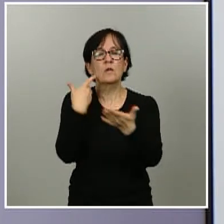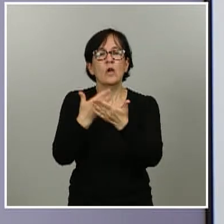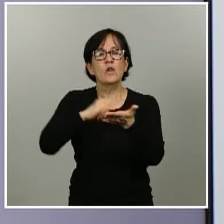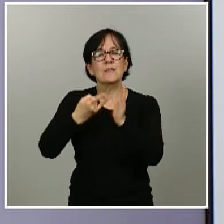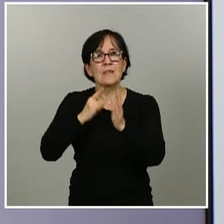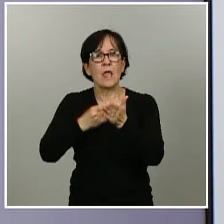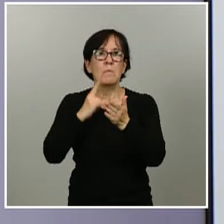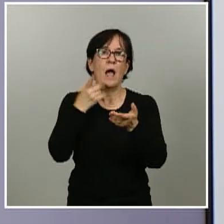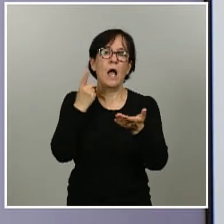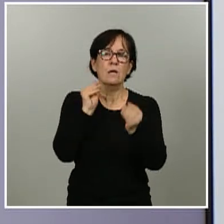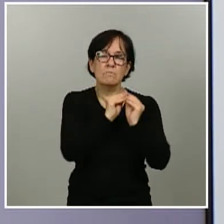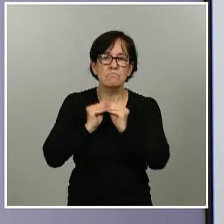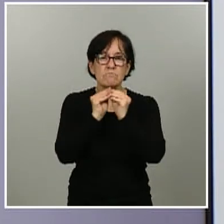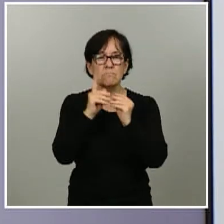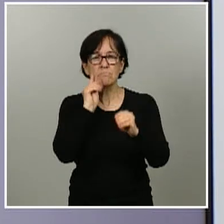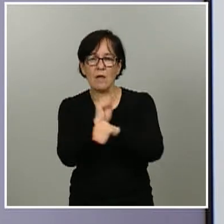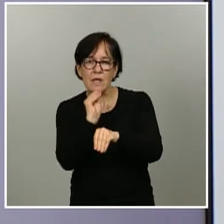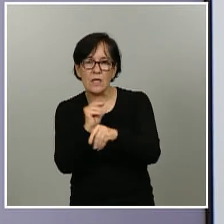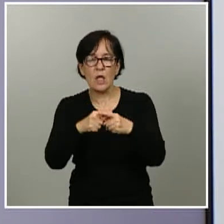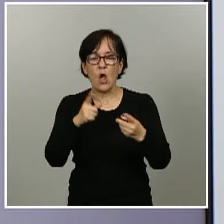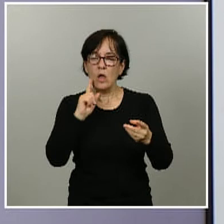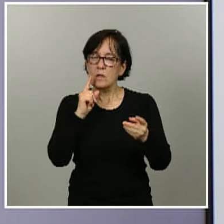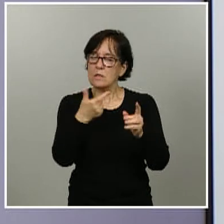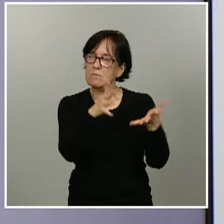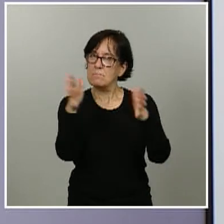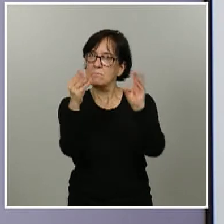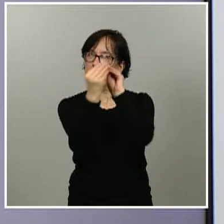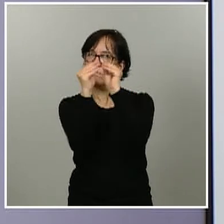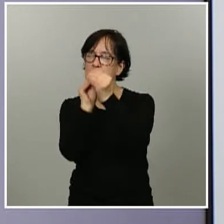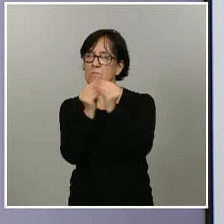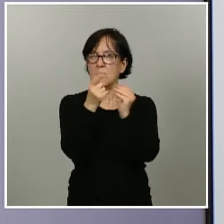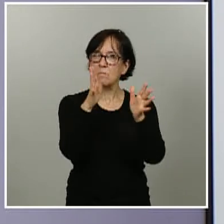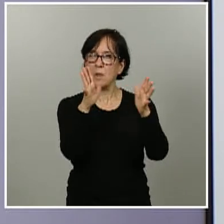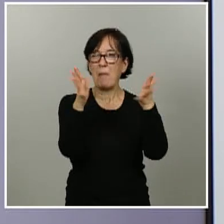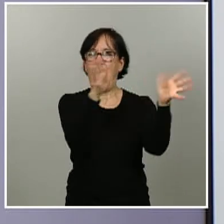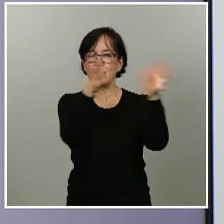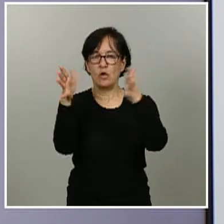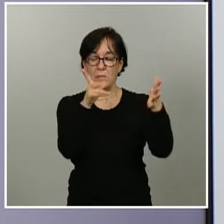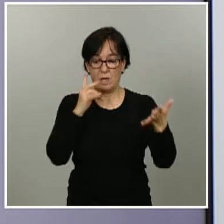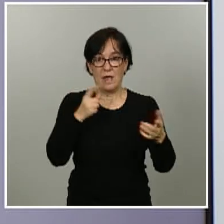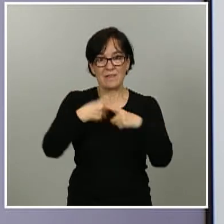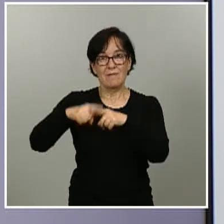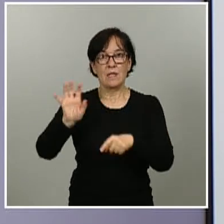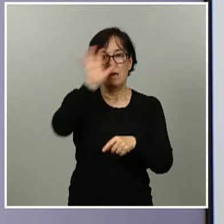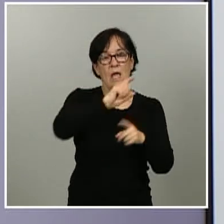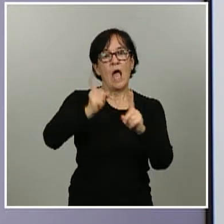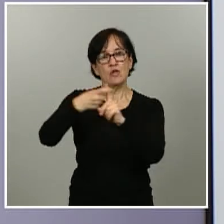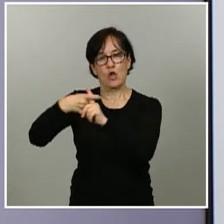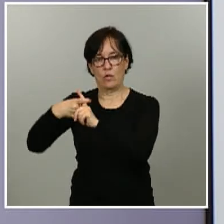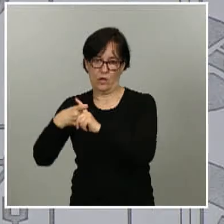una aproximación coherente o compatible entre los diferentes países a la solución de problemas